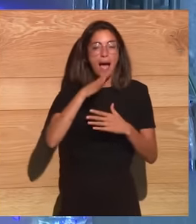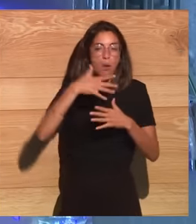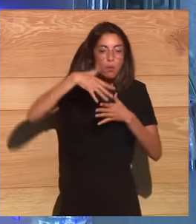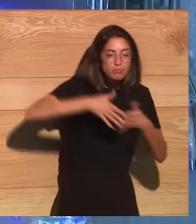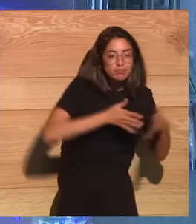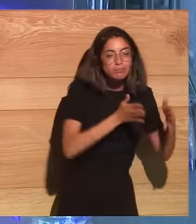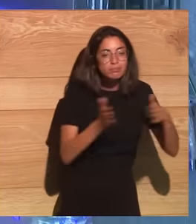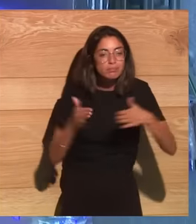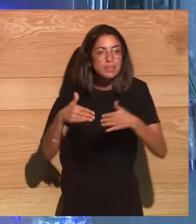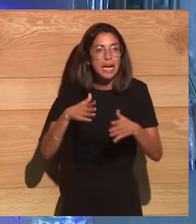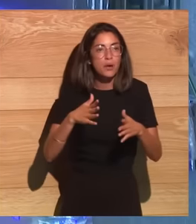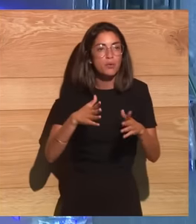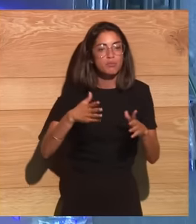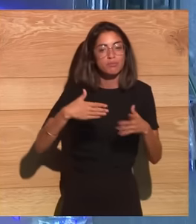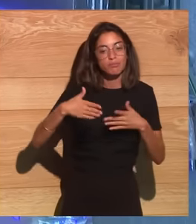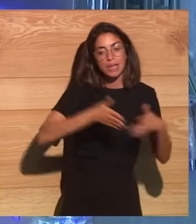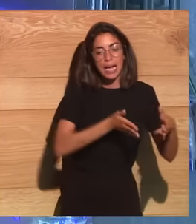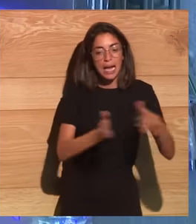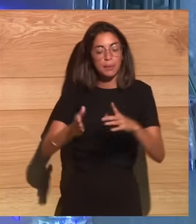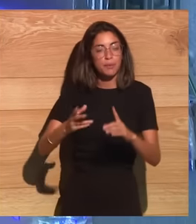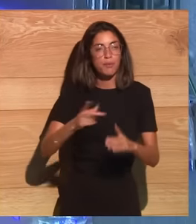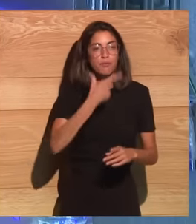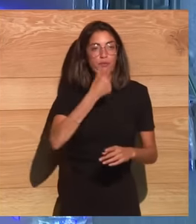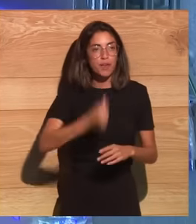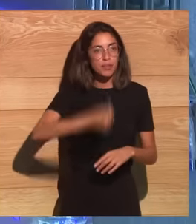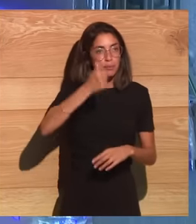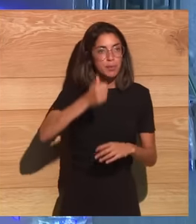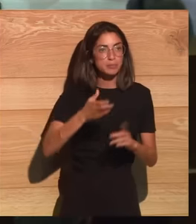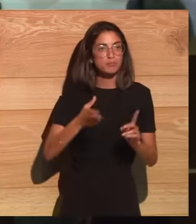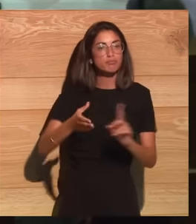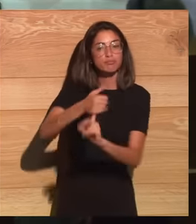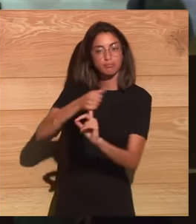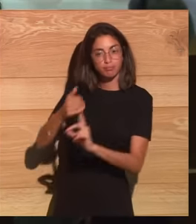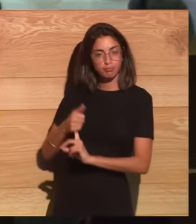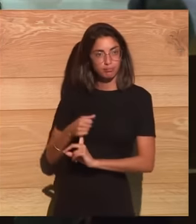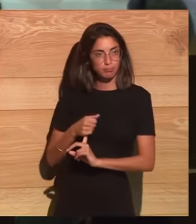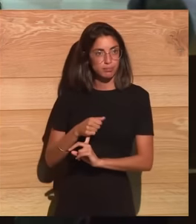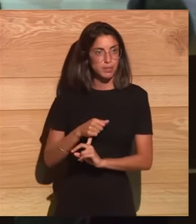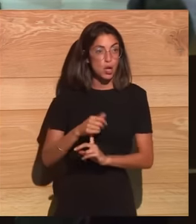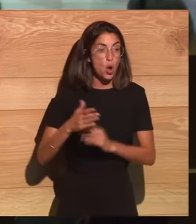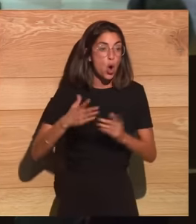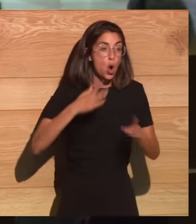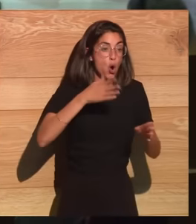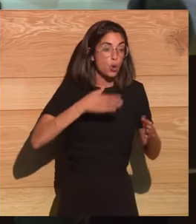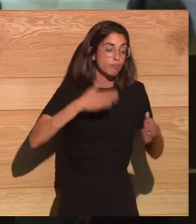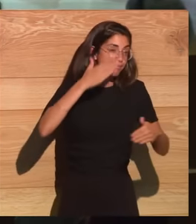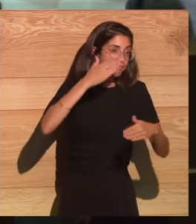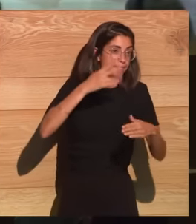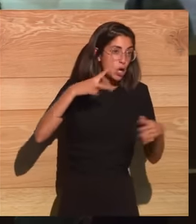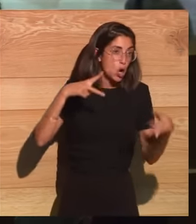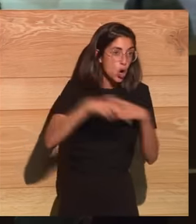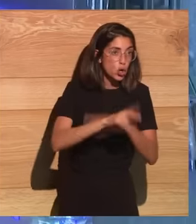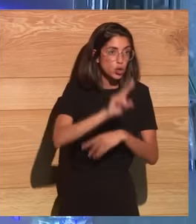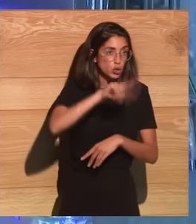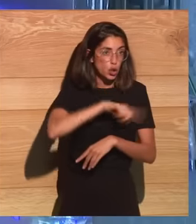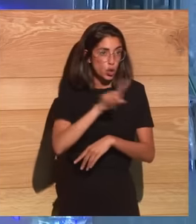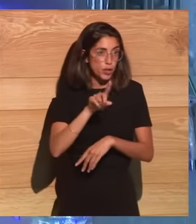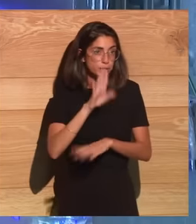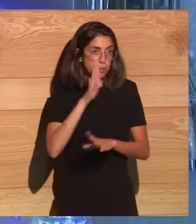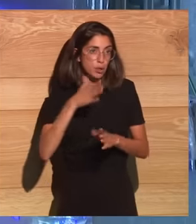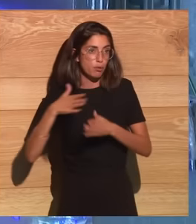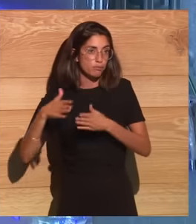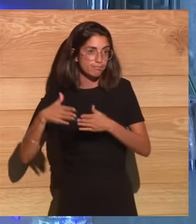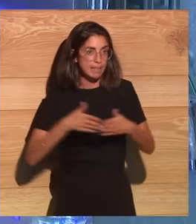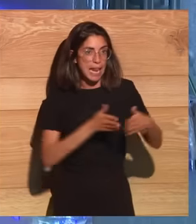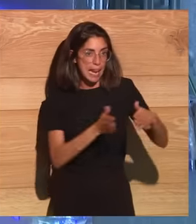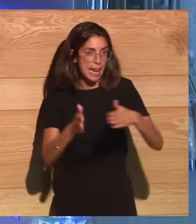camino más fácil siempre. Ajá. Y que no siempre es el más corto, pero es el más fácil. Claro, pero es que de repente le habían dado de comer después de medianoche y